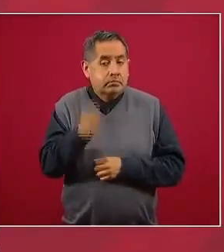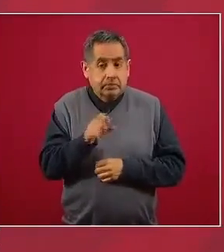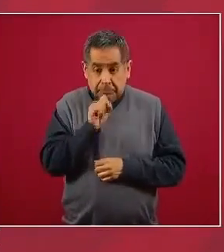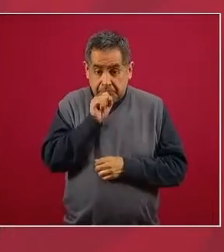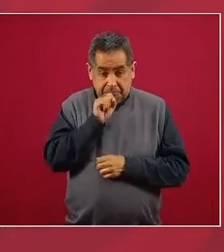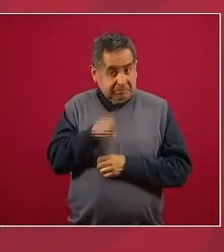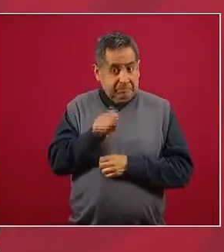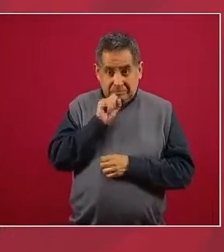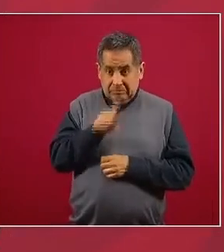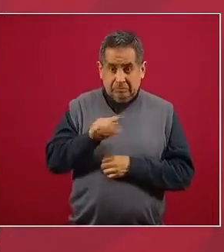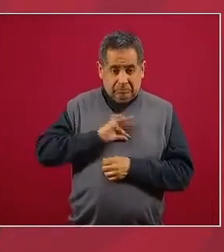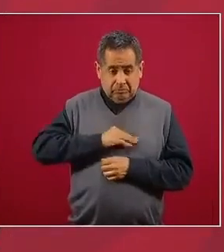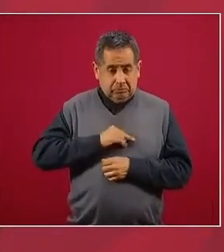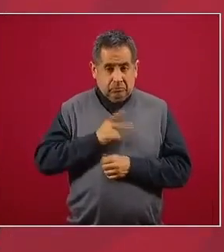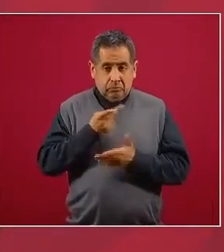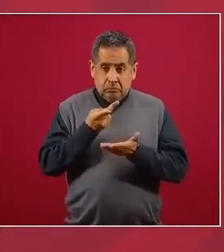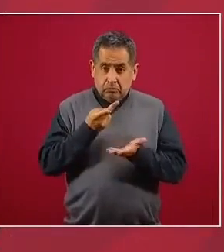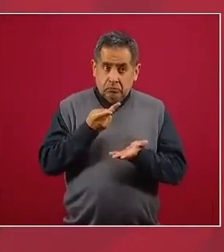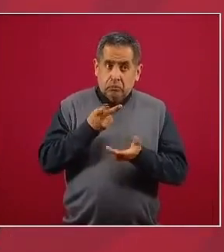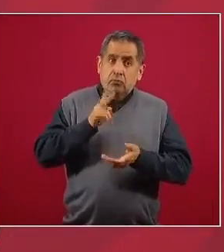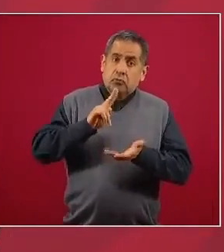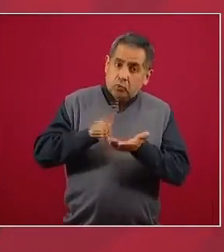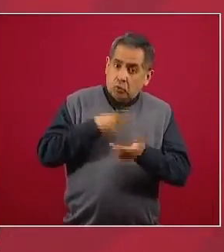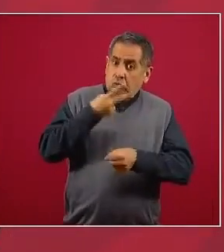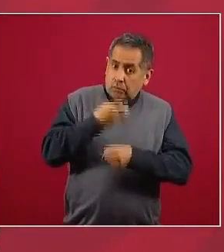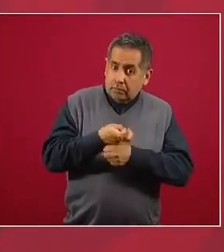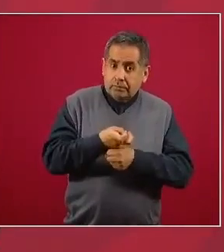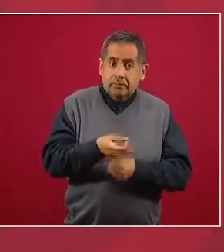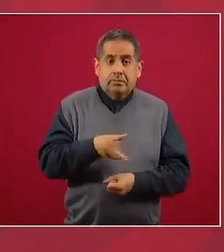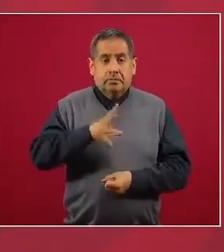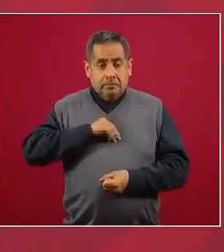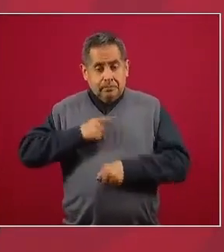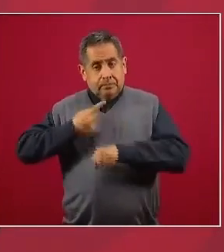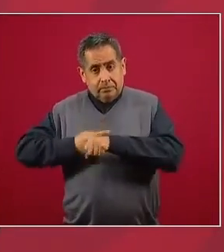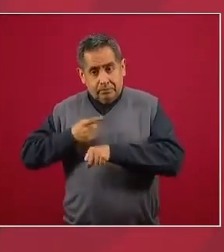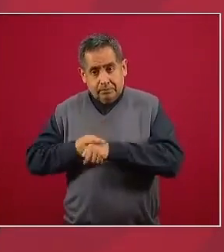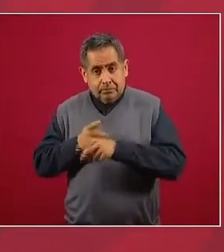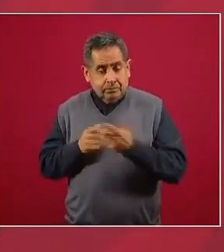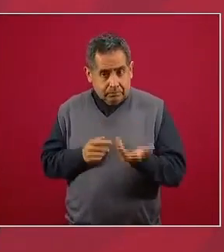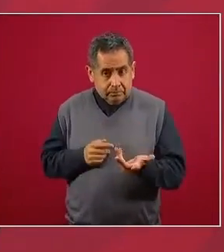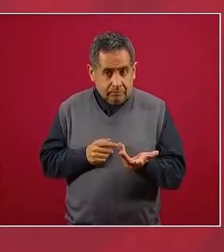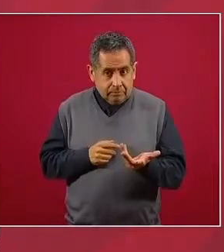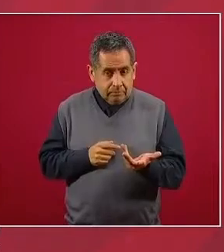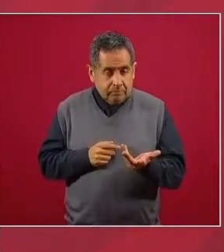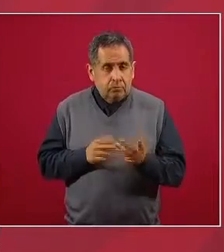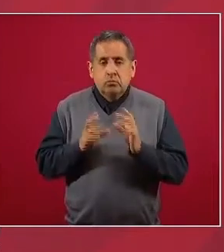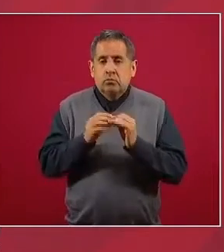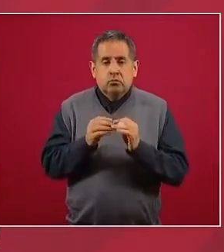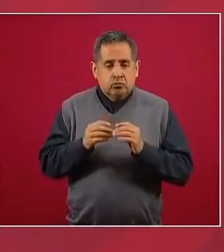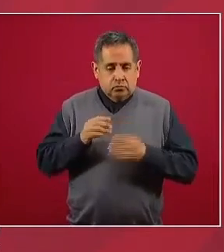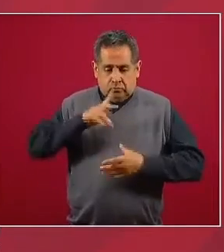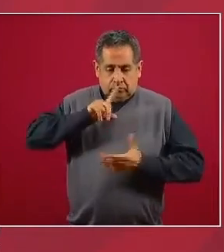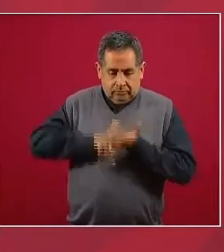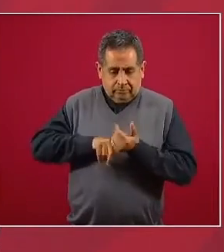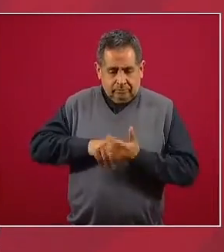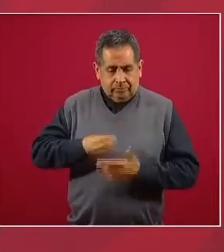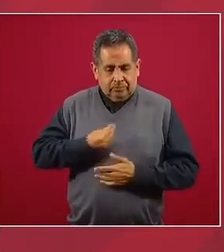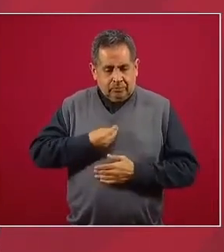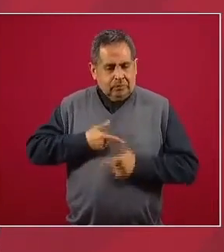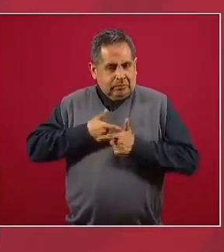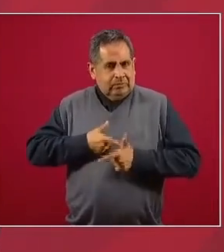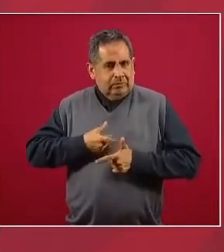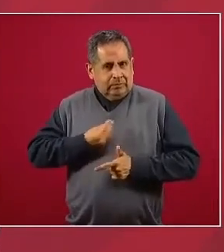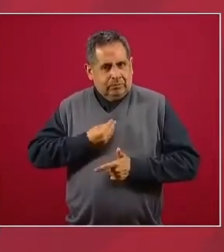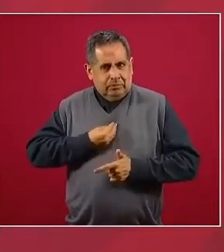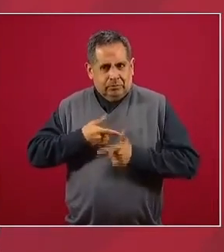el mismo virus, la misma variante del virus, lo que hace pensar que es persistencia del material